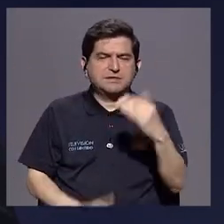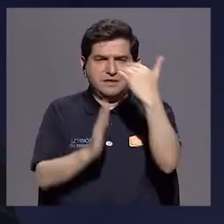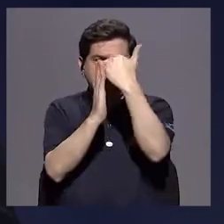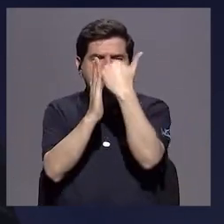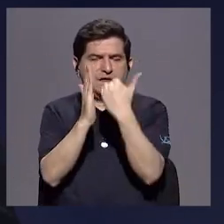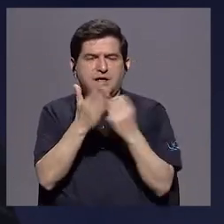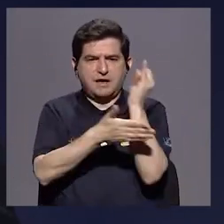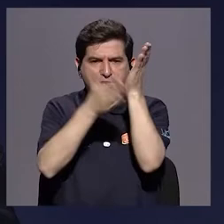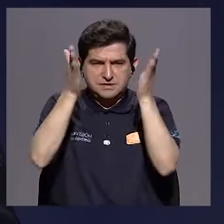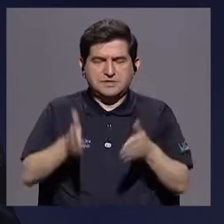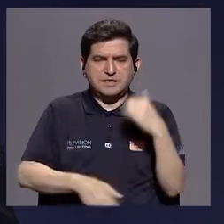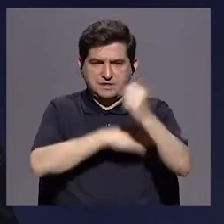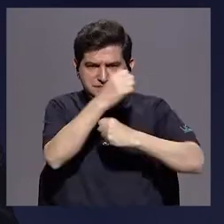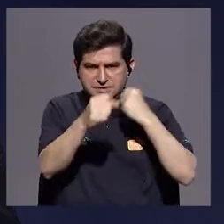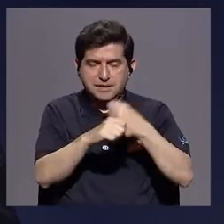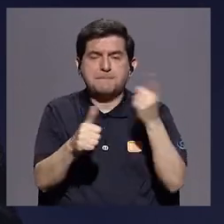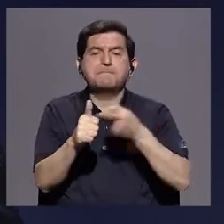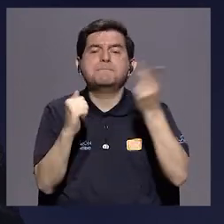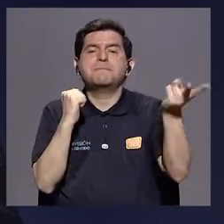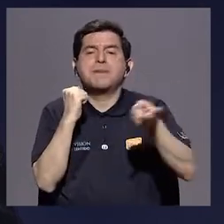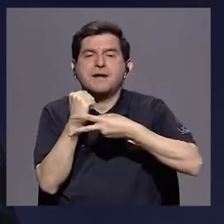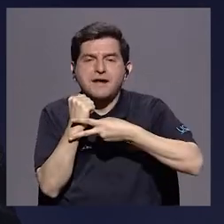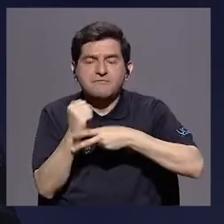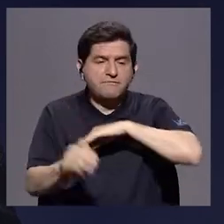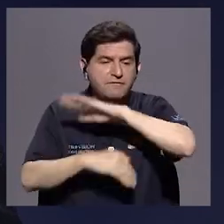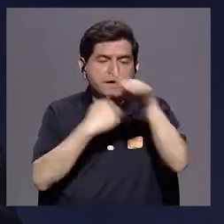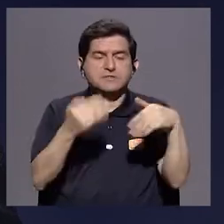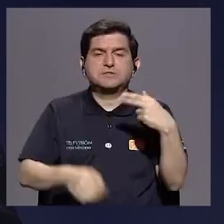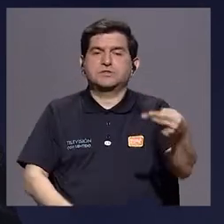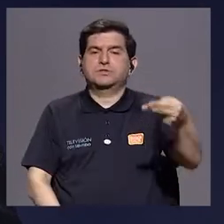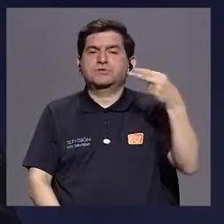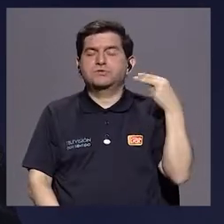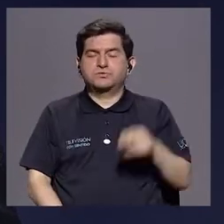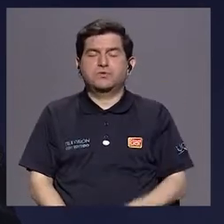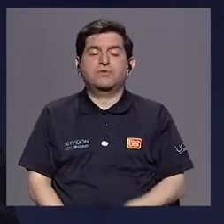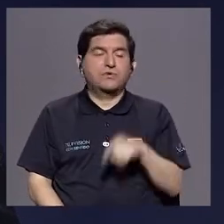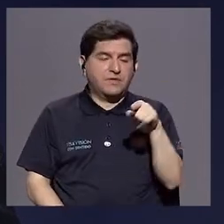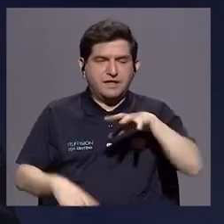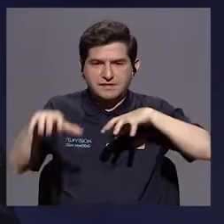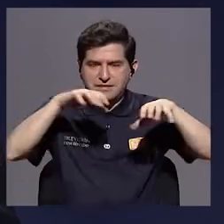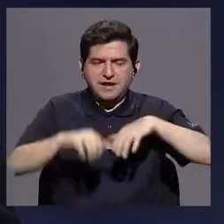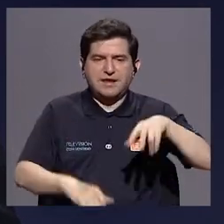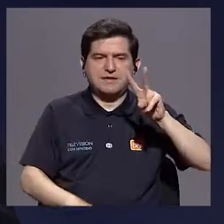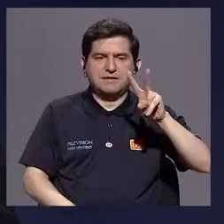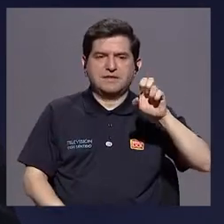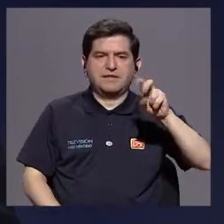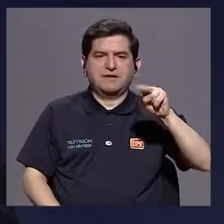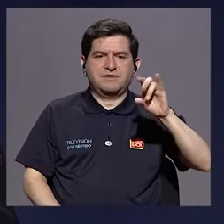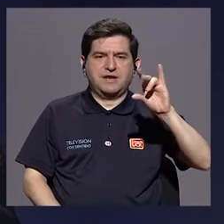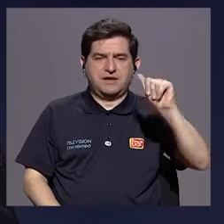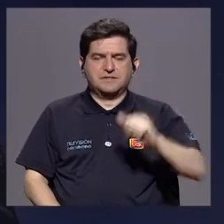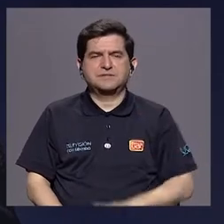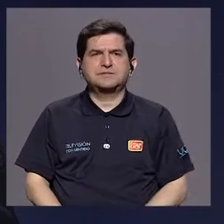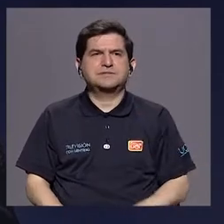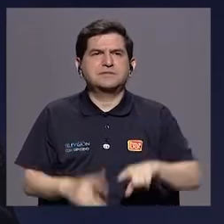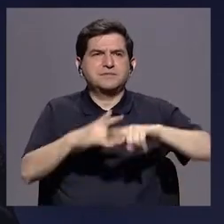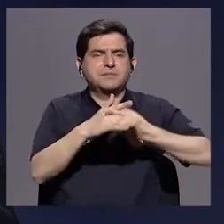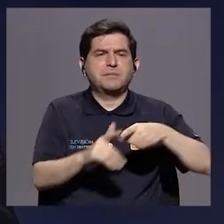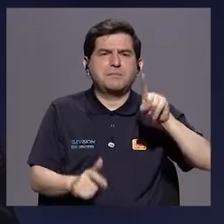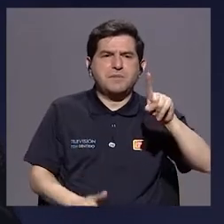de artistas este año es que es la primera vez en toda la historia del final de venecia desde que se originó en